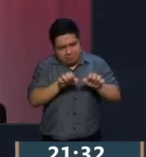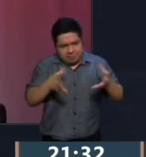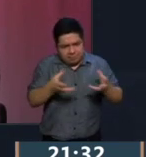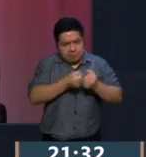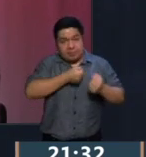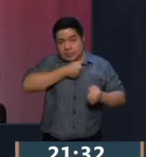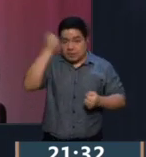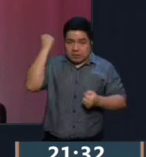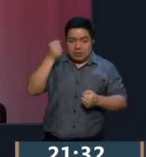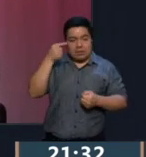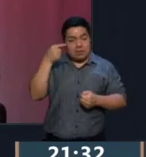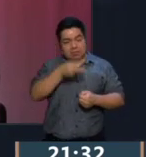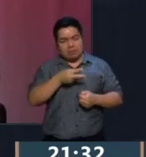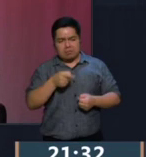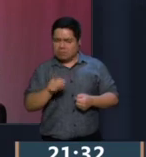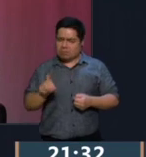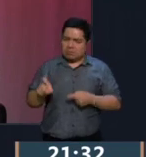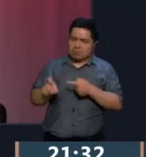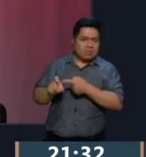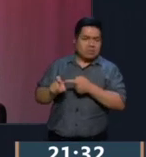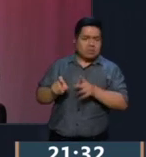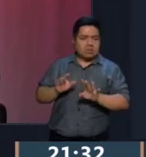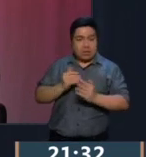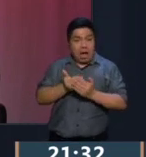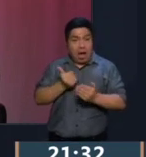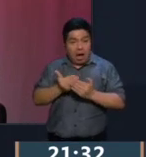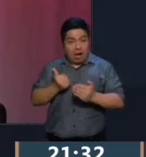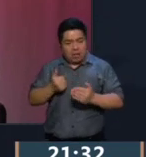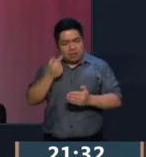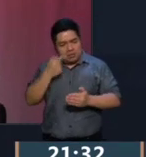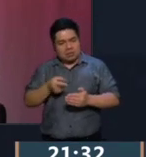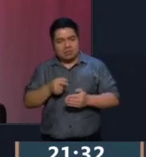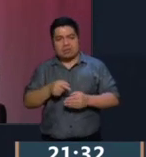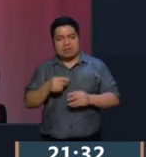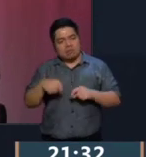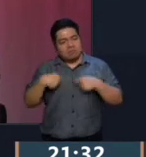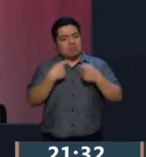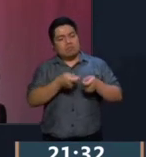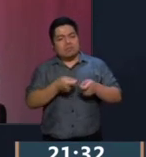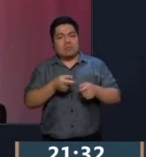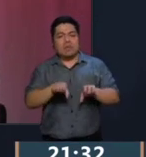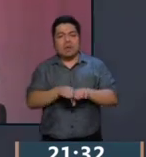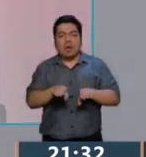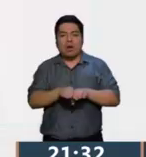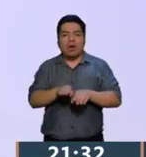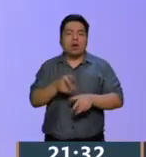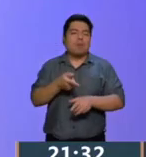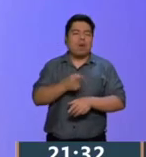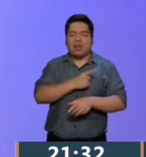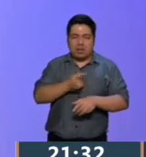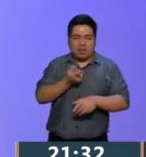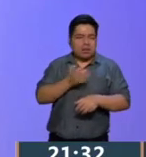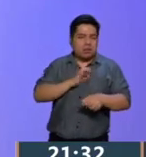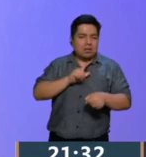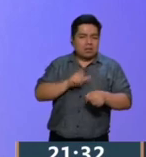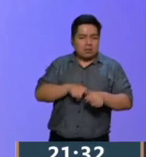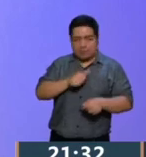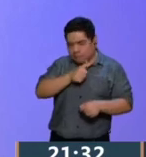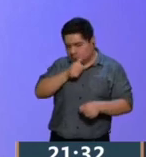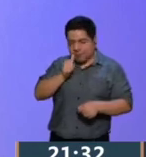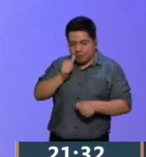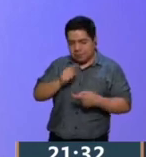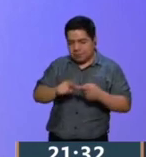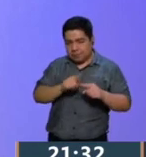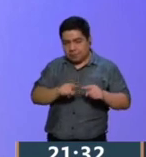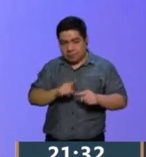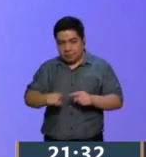campaña y vemos esta crisis del agua, antes de que Loeje fuera nombrado como el delegado especial de Benito Juárez y de estas otras